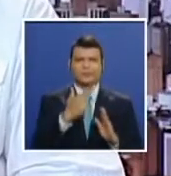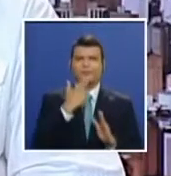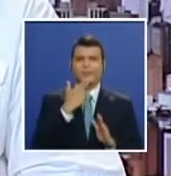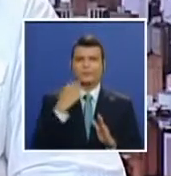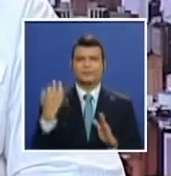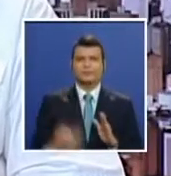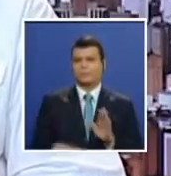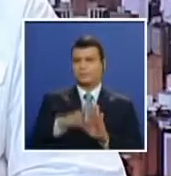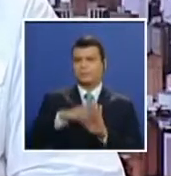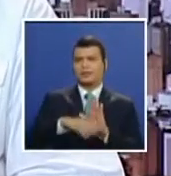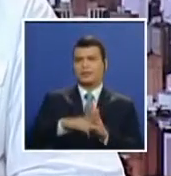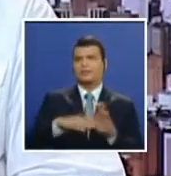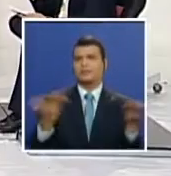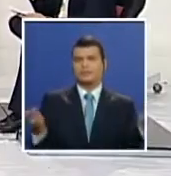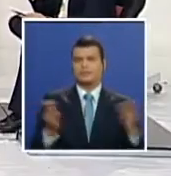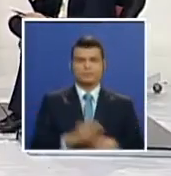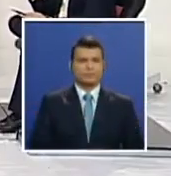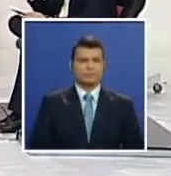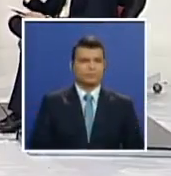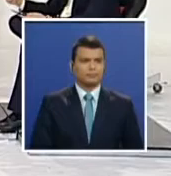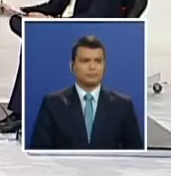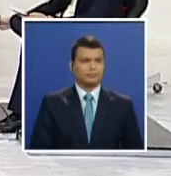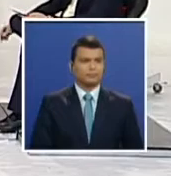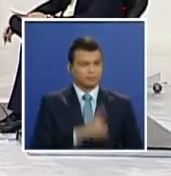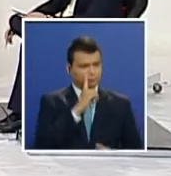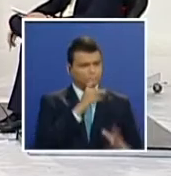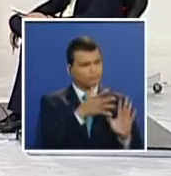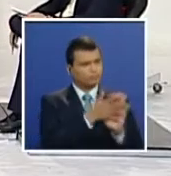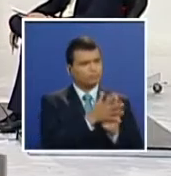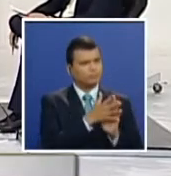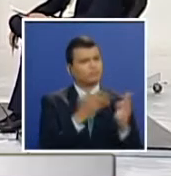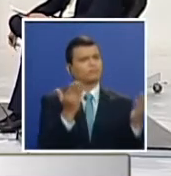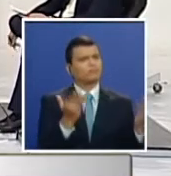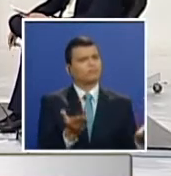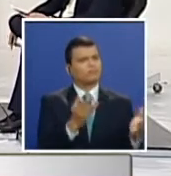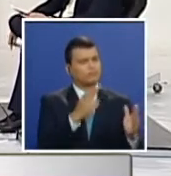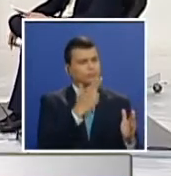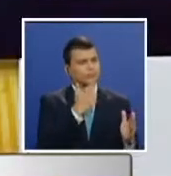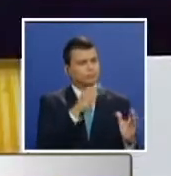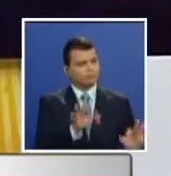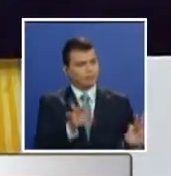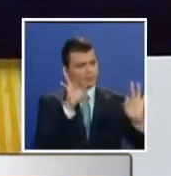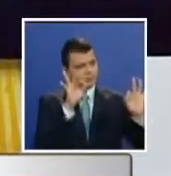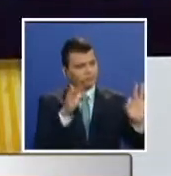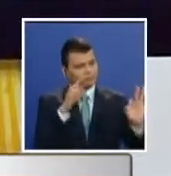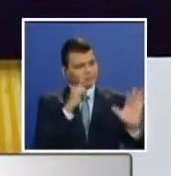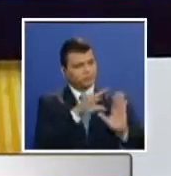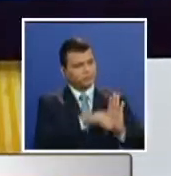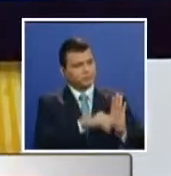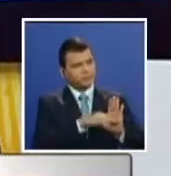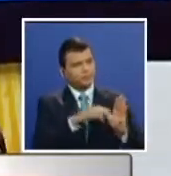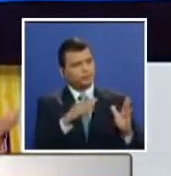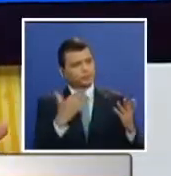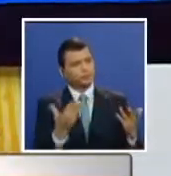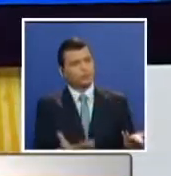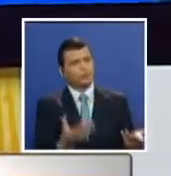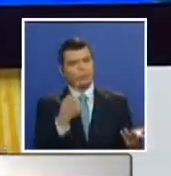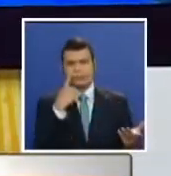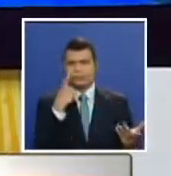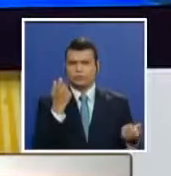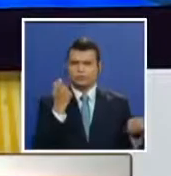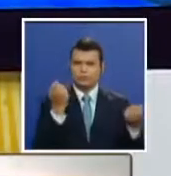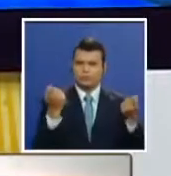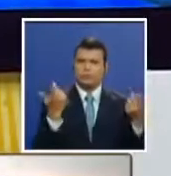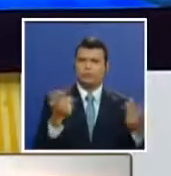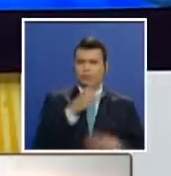es un azúcar pues conozcamos un poco más la oferta permanente del azúcar de alta calidad y a bajos precios para saber cómo se mueve